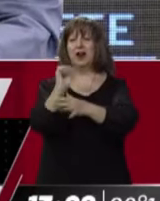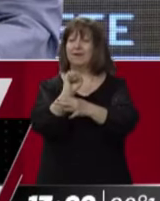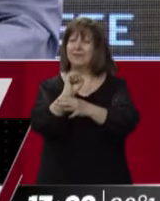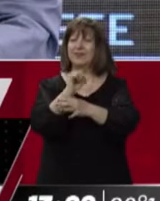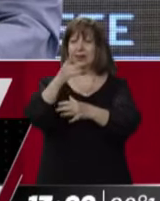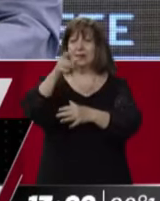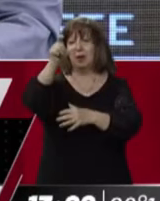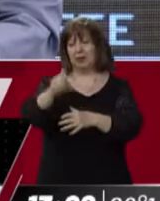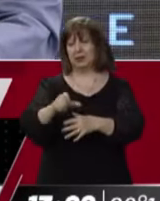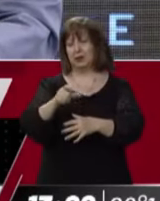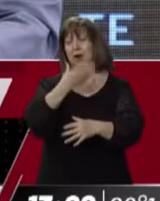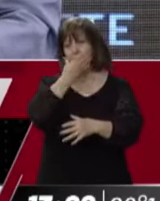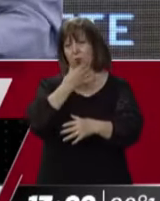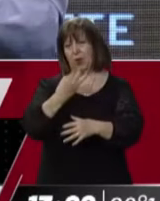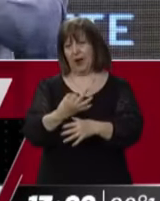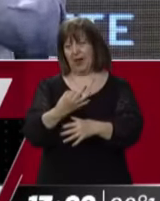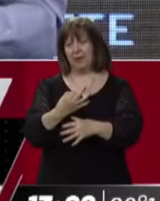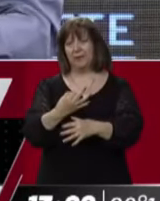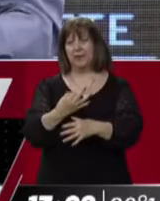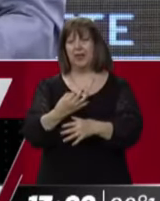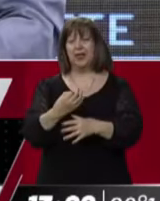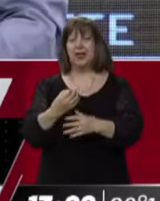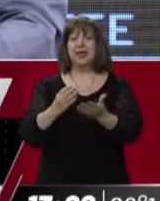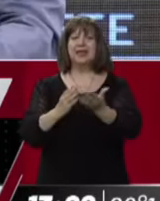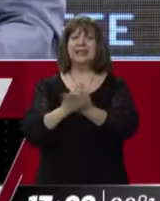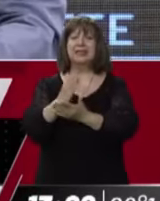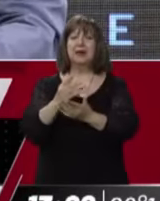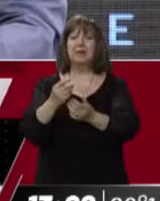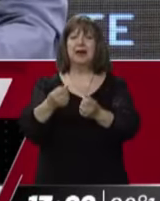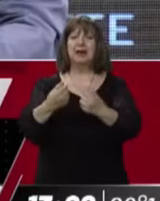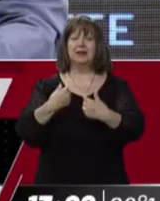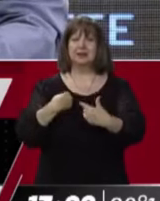gran persona. Y además me traes éxito cuando